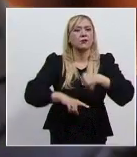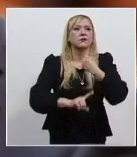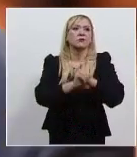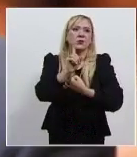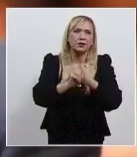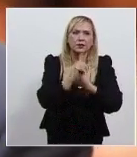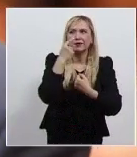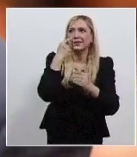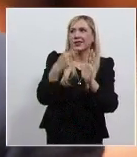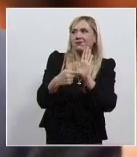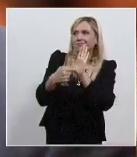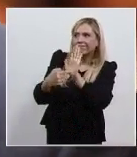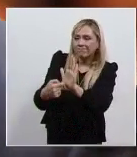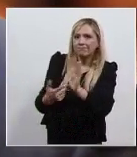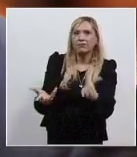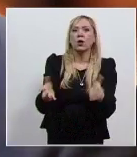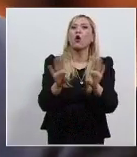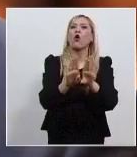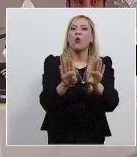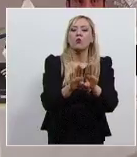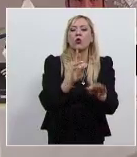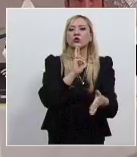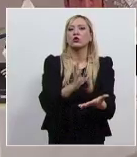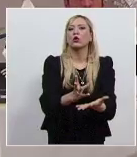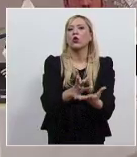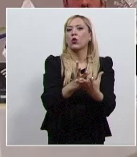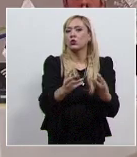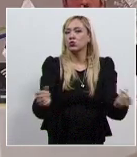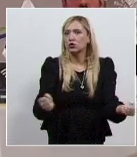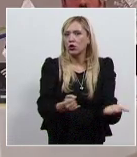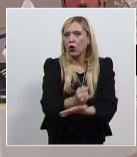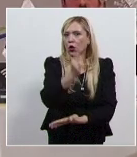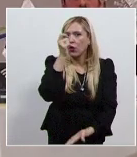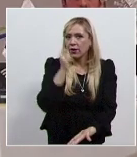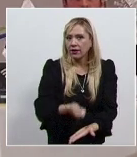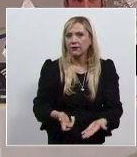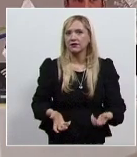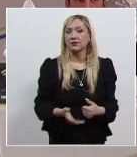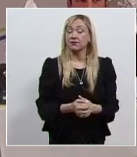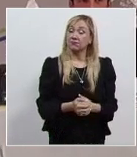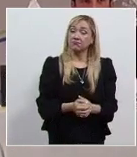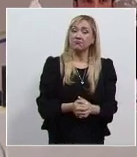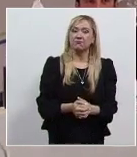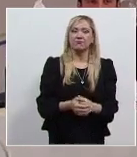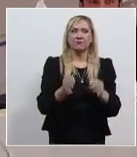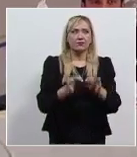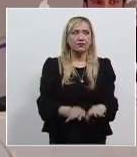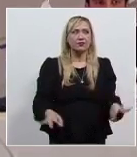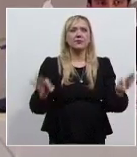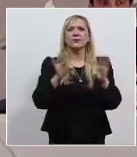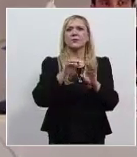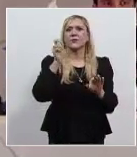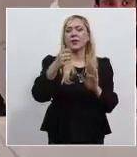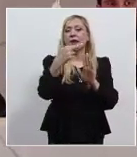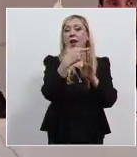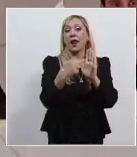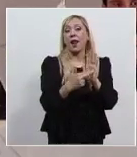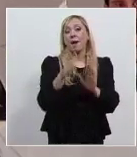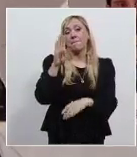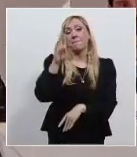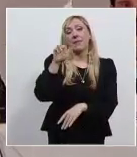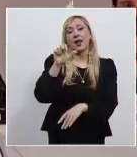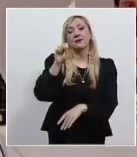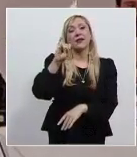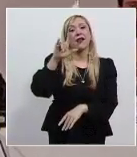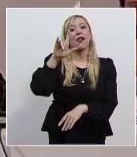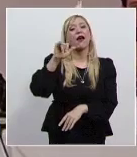problemas, nuestras soluciones. Entre los instrumentos más relevantes surgidos de la cumbre están las reglas de Brasilia sobre